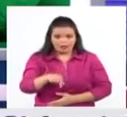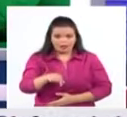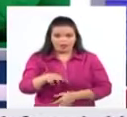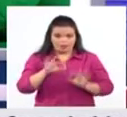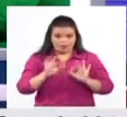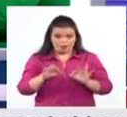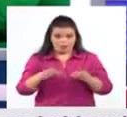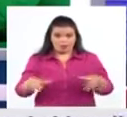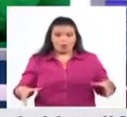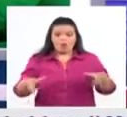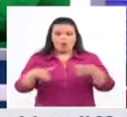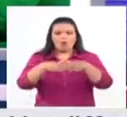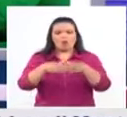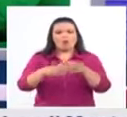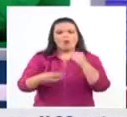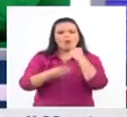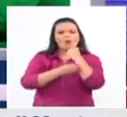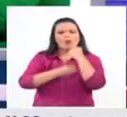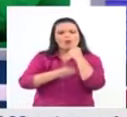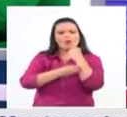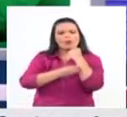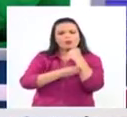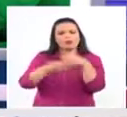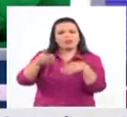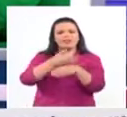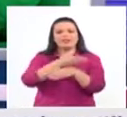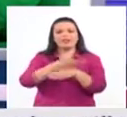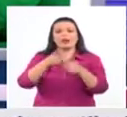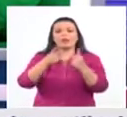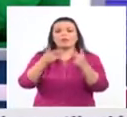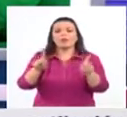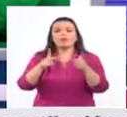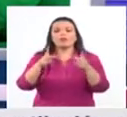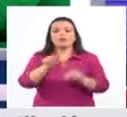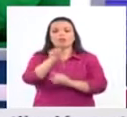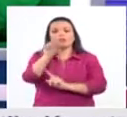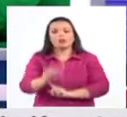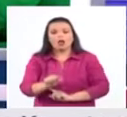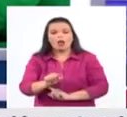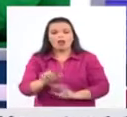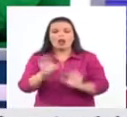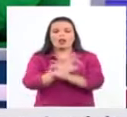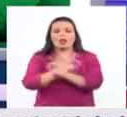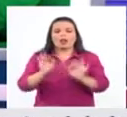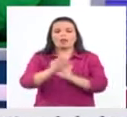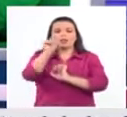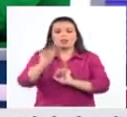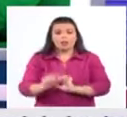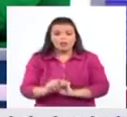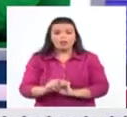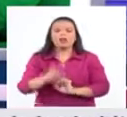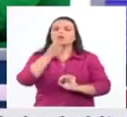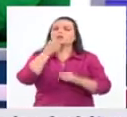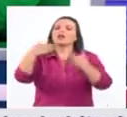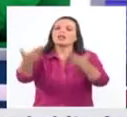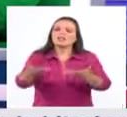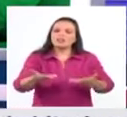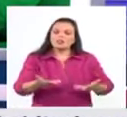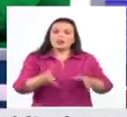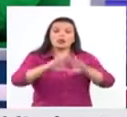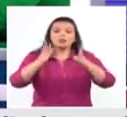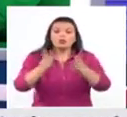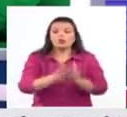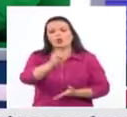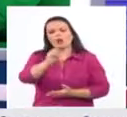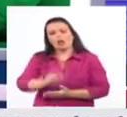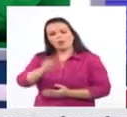está fortalecido con un equipo multidisciplinario que está allí para recibir a toda aquella población que lo necesita. Por